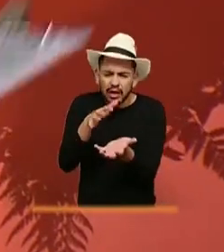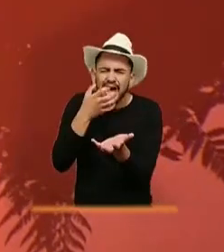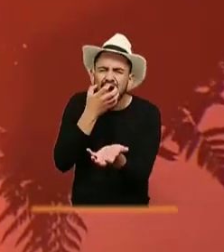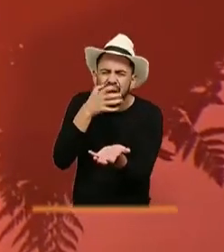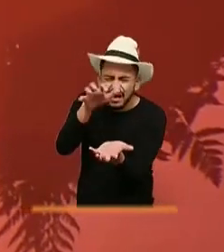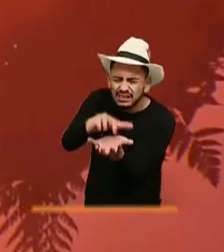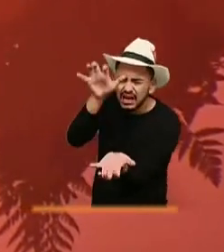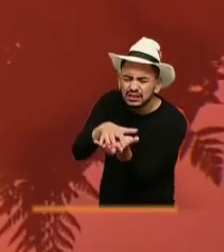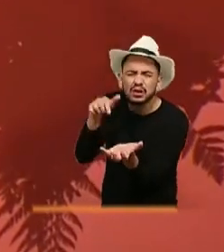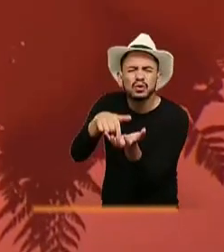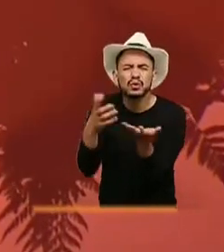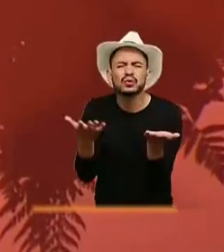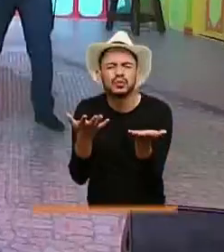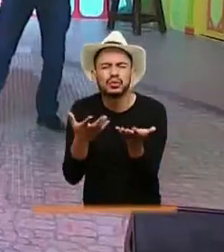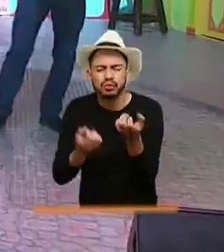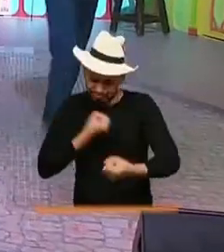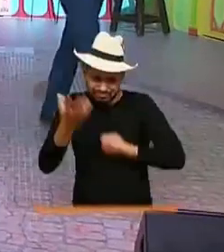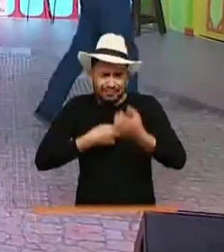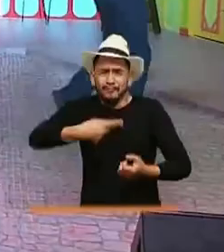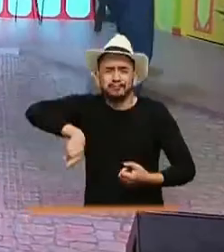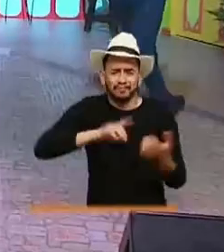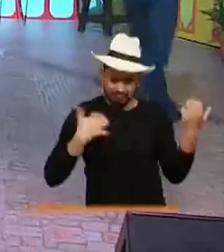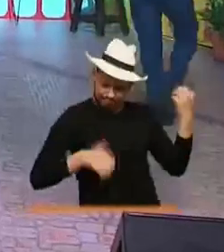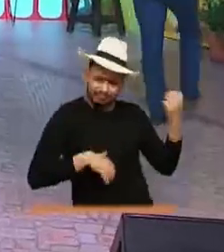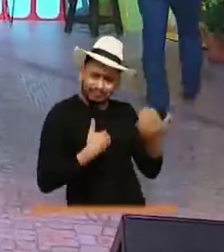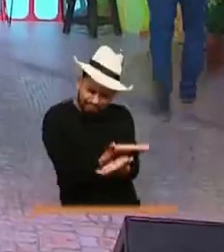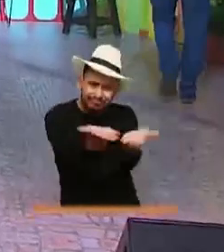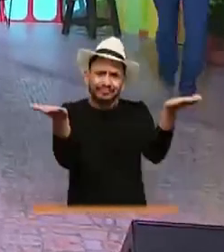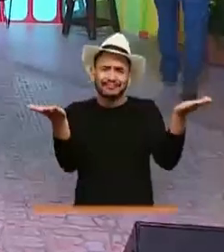¡Trove, trove, compañero!